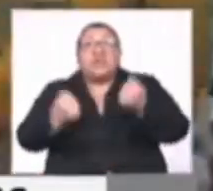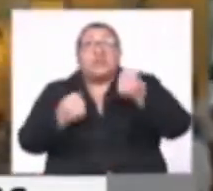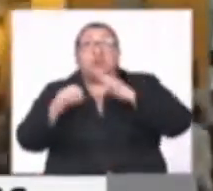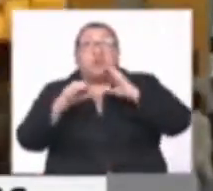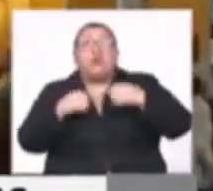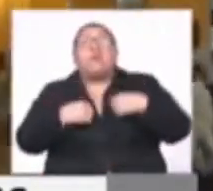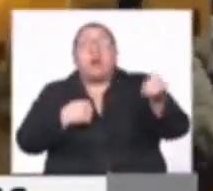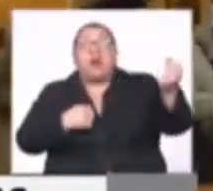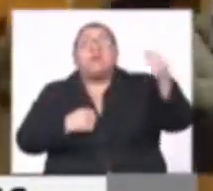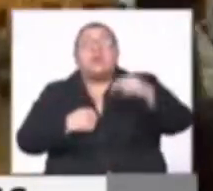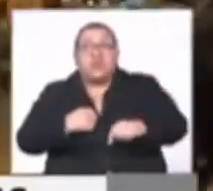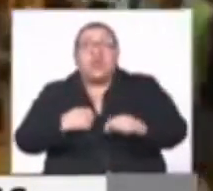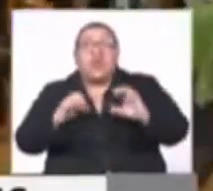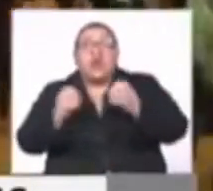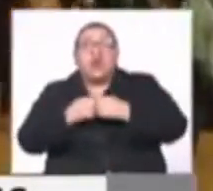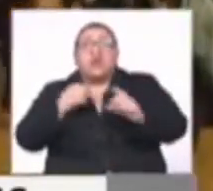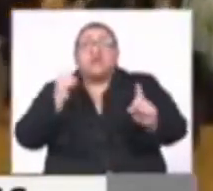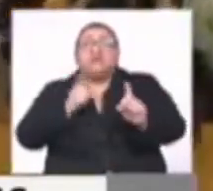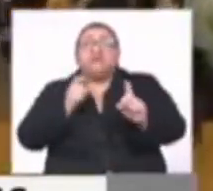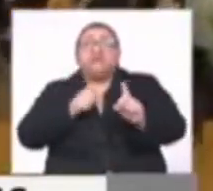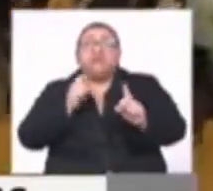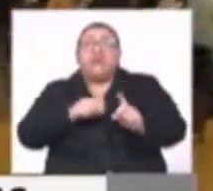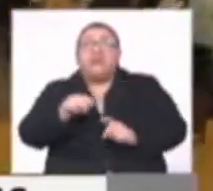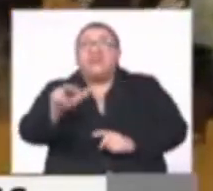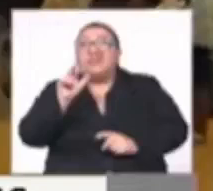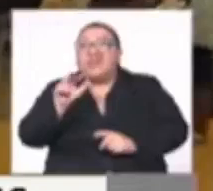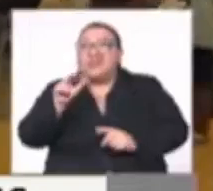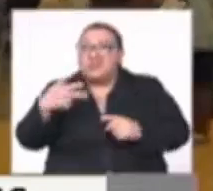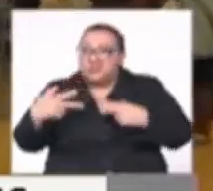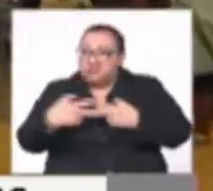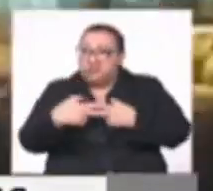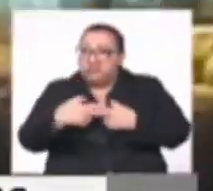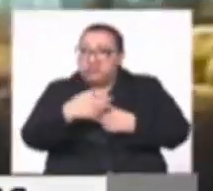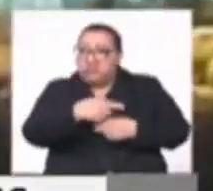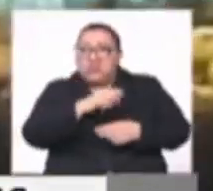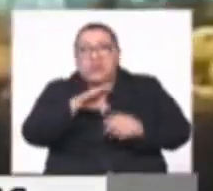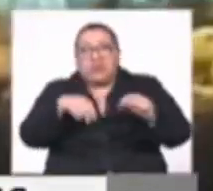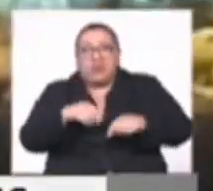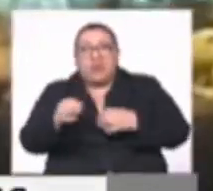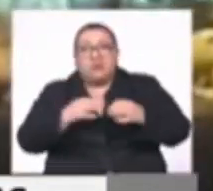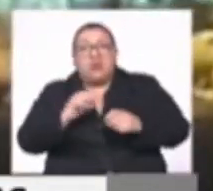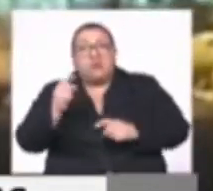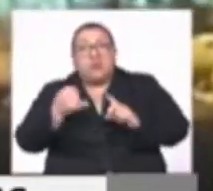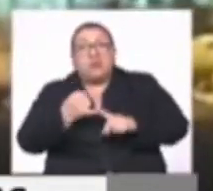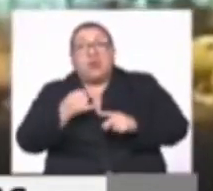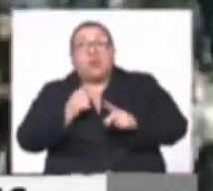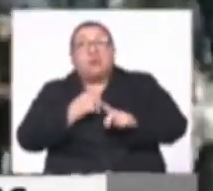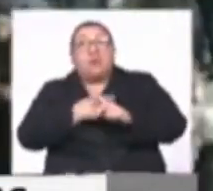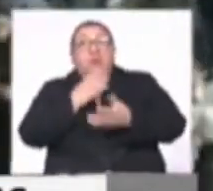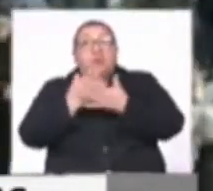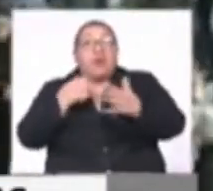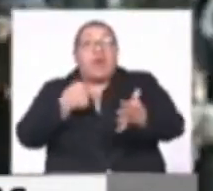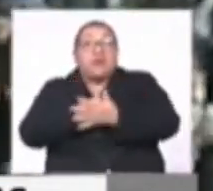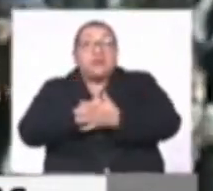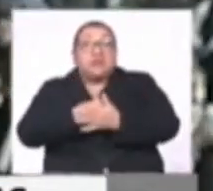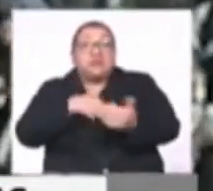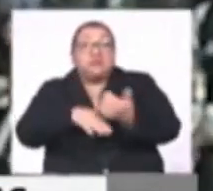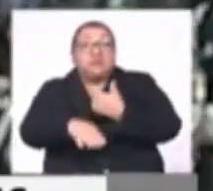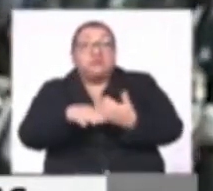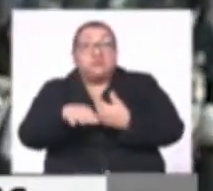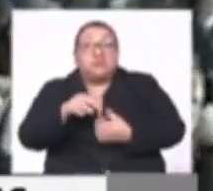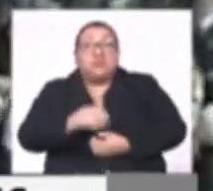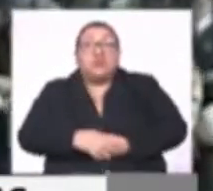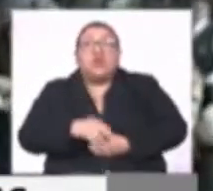y Comunicaciones deberá afrontar tres interpelaciones el próximo miércoles 12 de junio. La primera por el accidente de tránsito en la vía conocida como